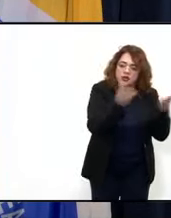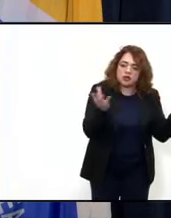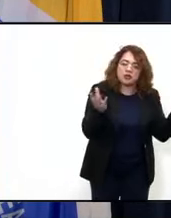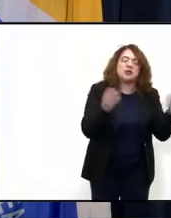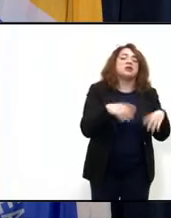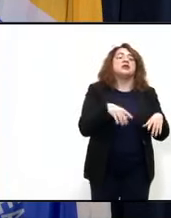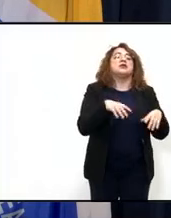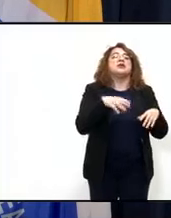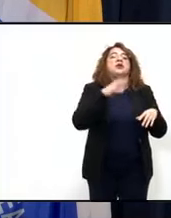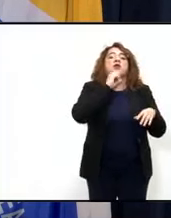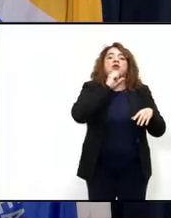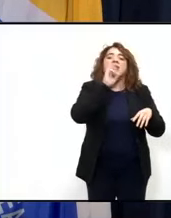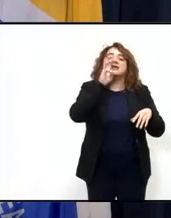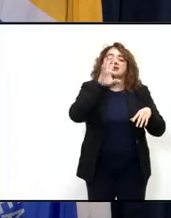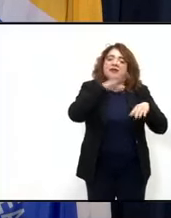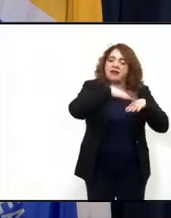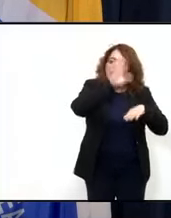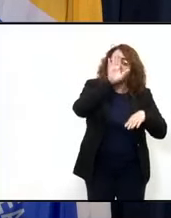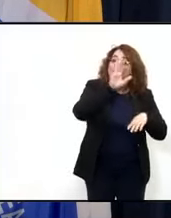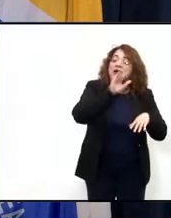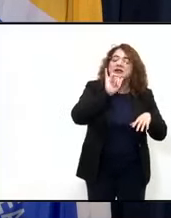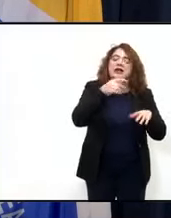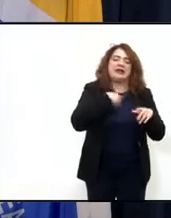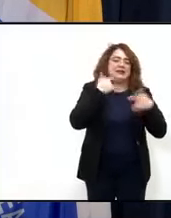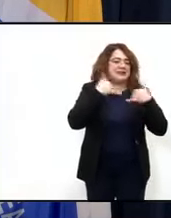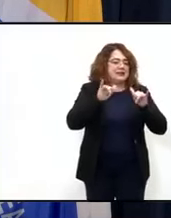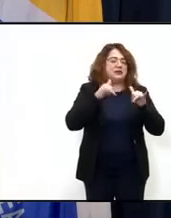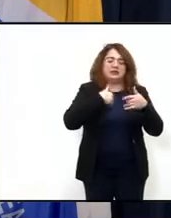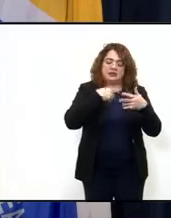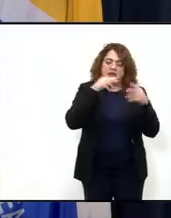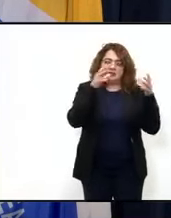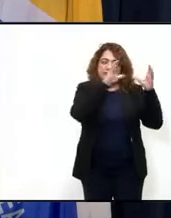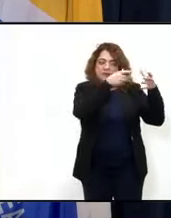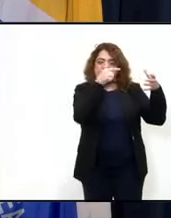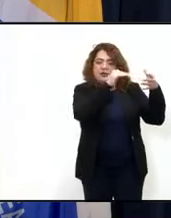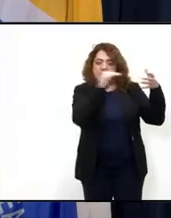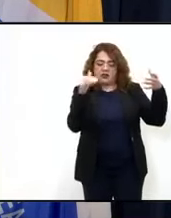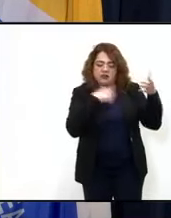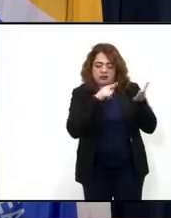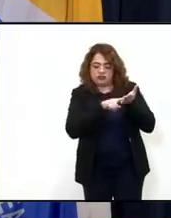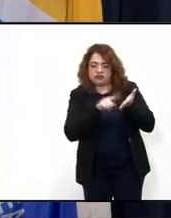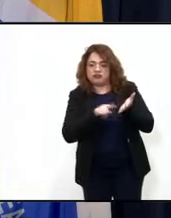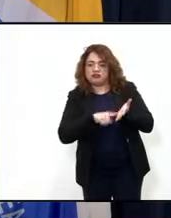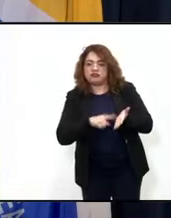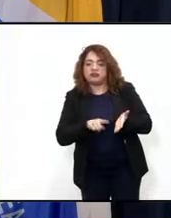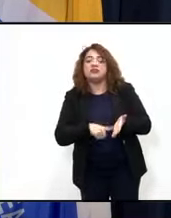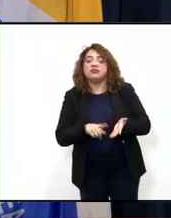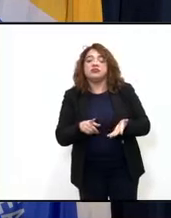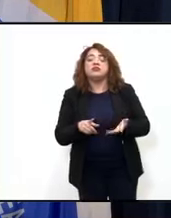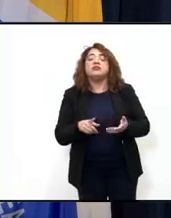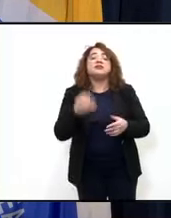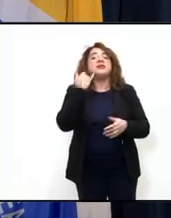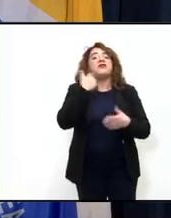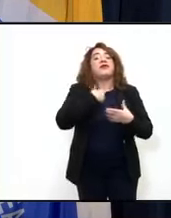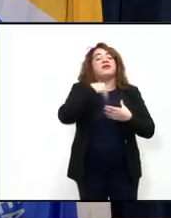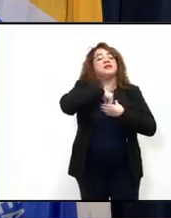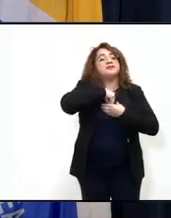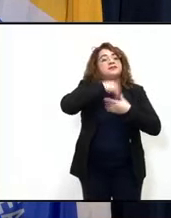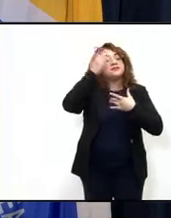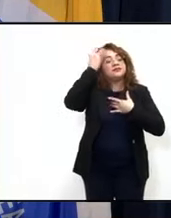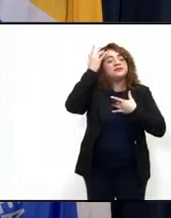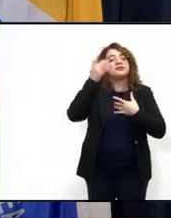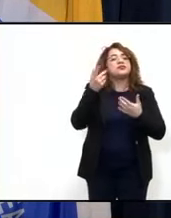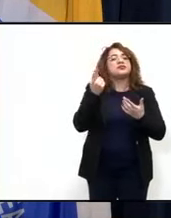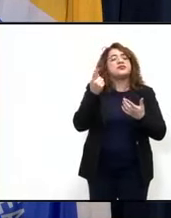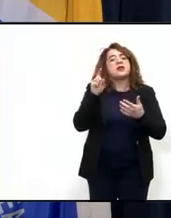vacunación emergentes en toda la ciudad y centros para personas de la tercera edad, así como también alcance